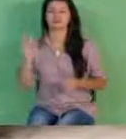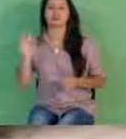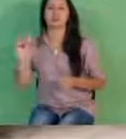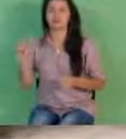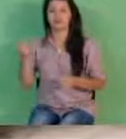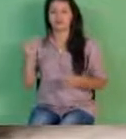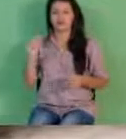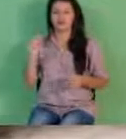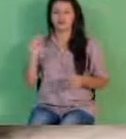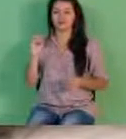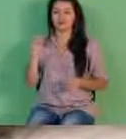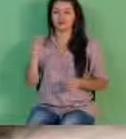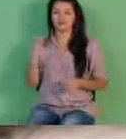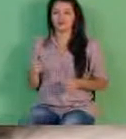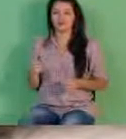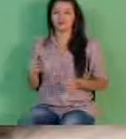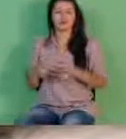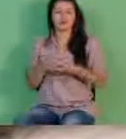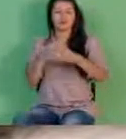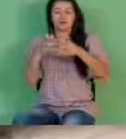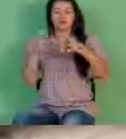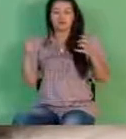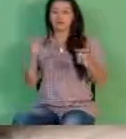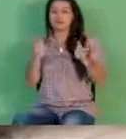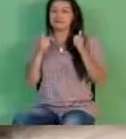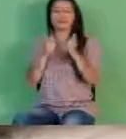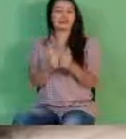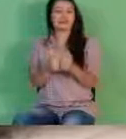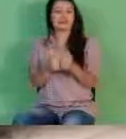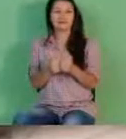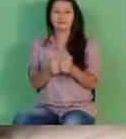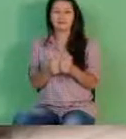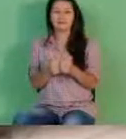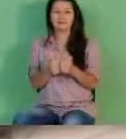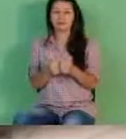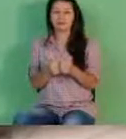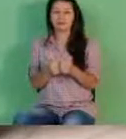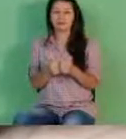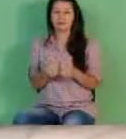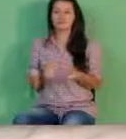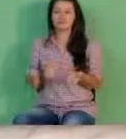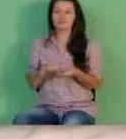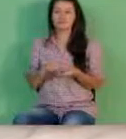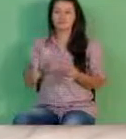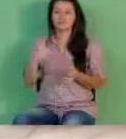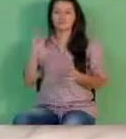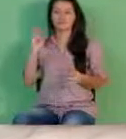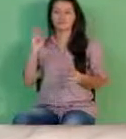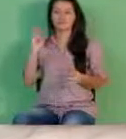un equipo profesional amplio excelente con una cobertura